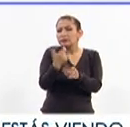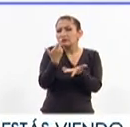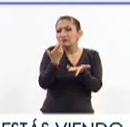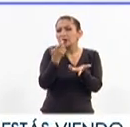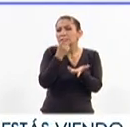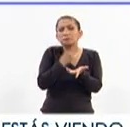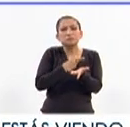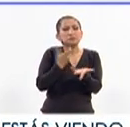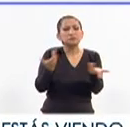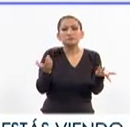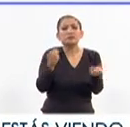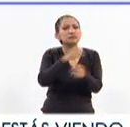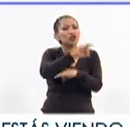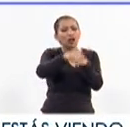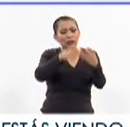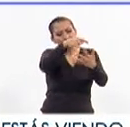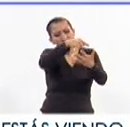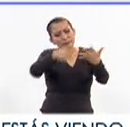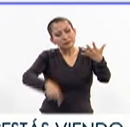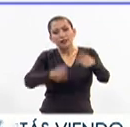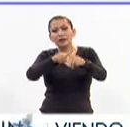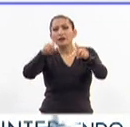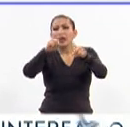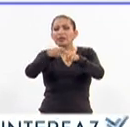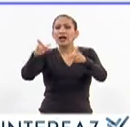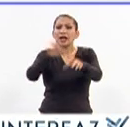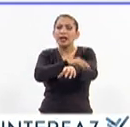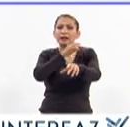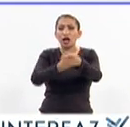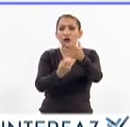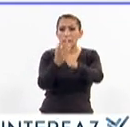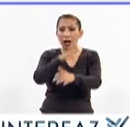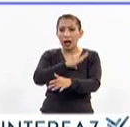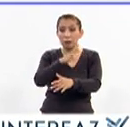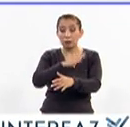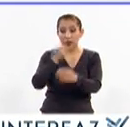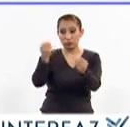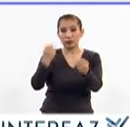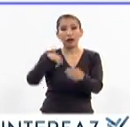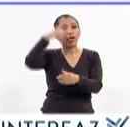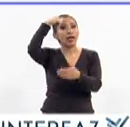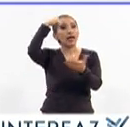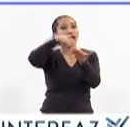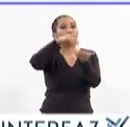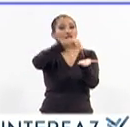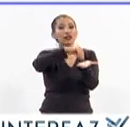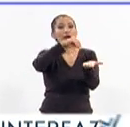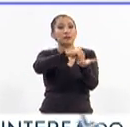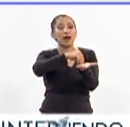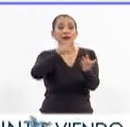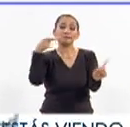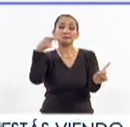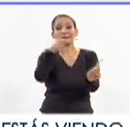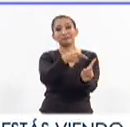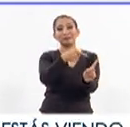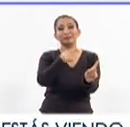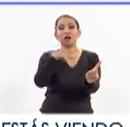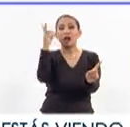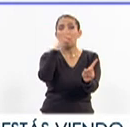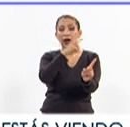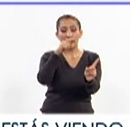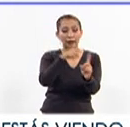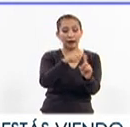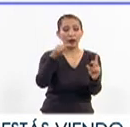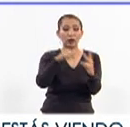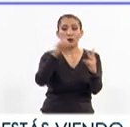ayudara a mencionar todas las diferentes fuentes de energías renovables que existen, porque muchos siguen pensando que solamente está la